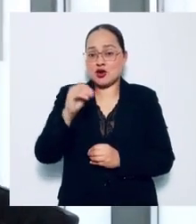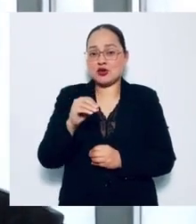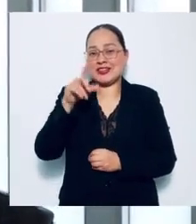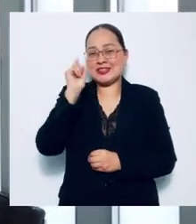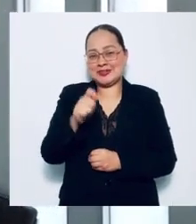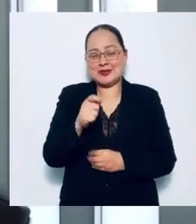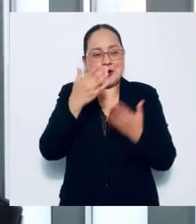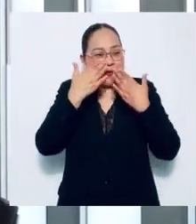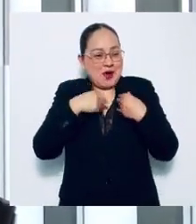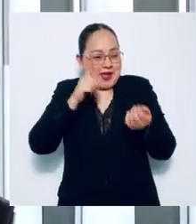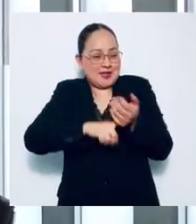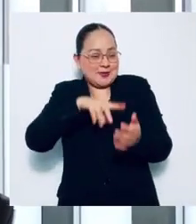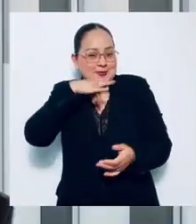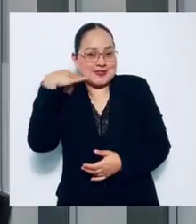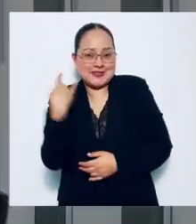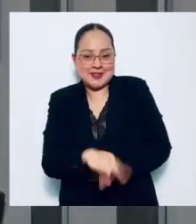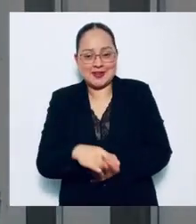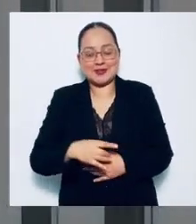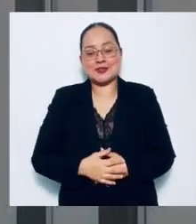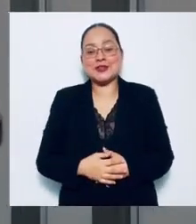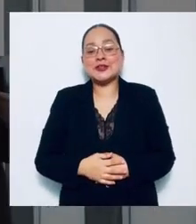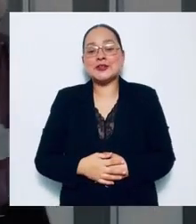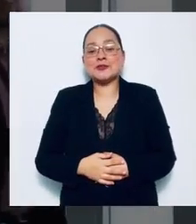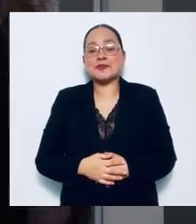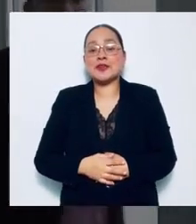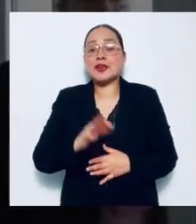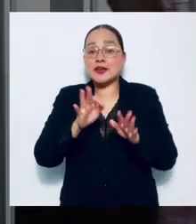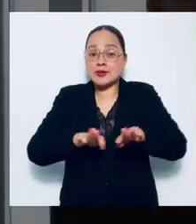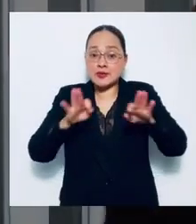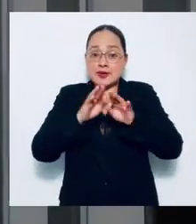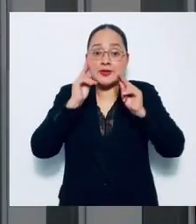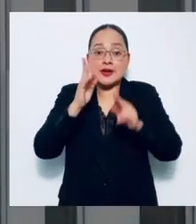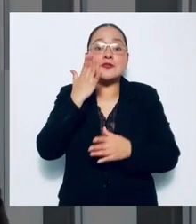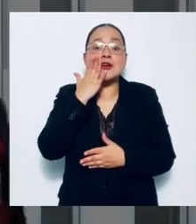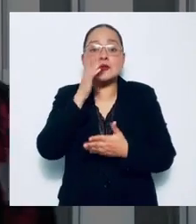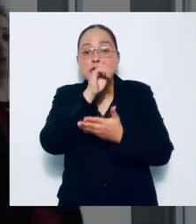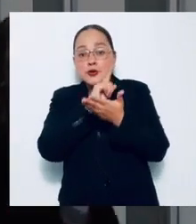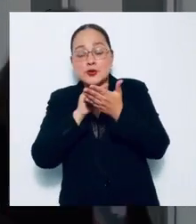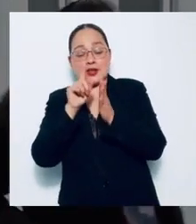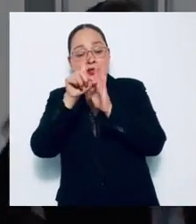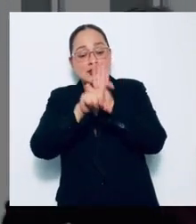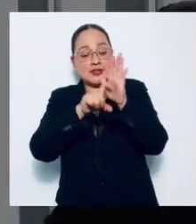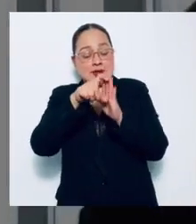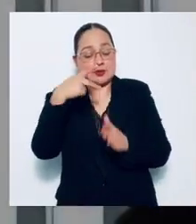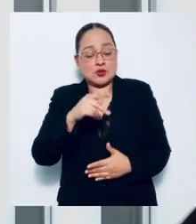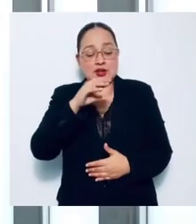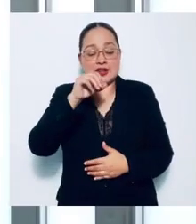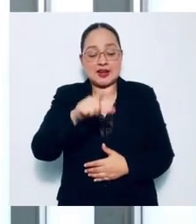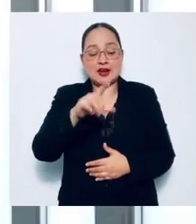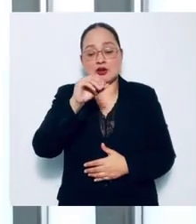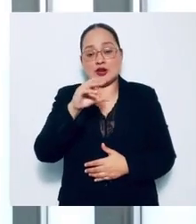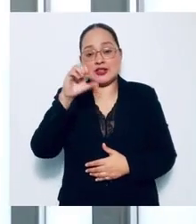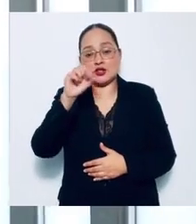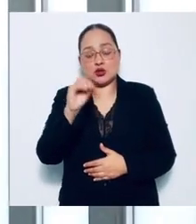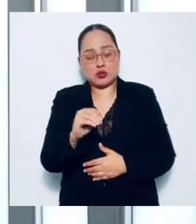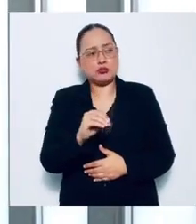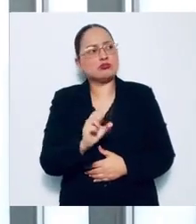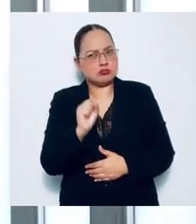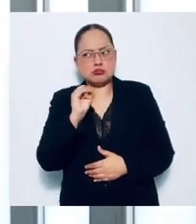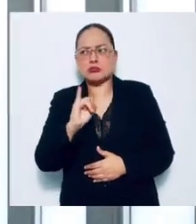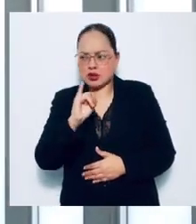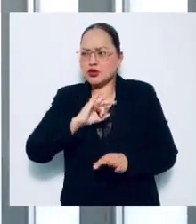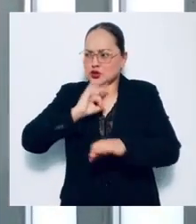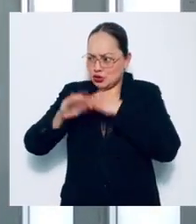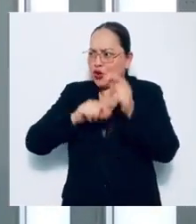eres chilango. ¿Por qué es importante seguir las redes sociales del Canal del Congreso? Sigan todos las